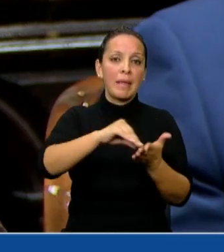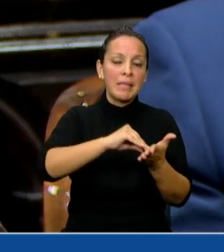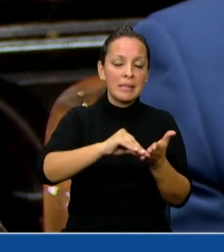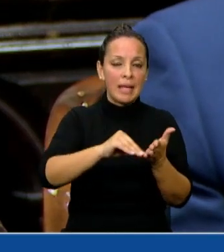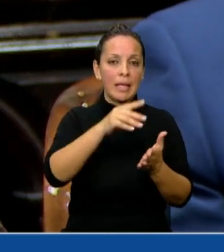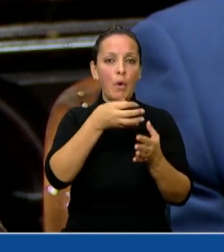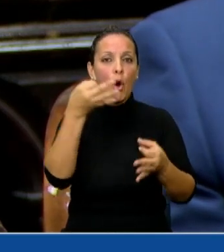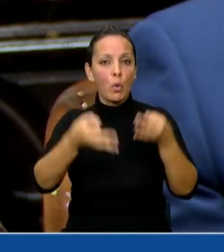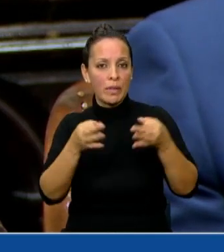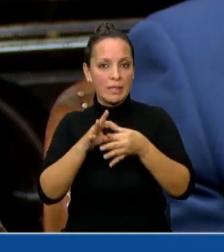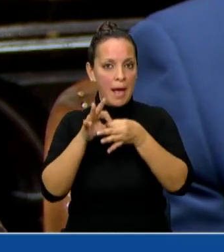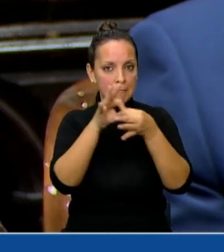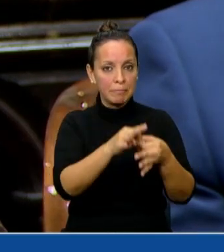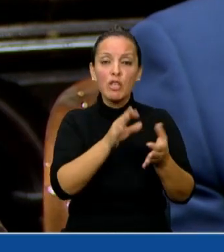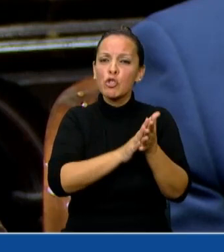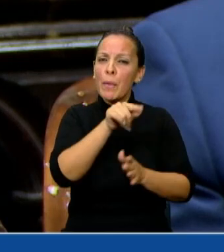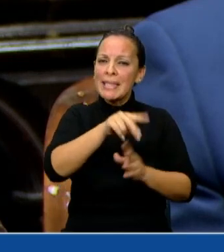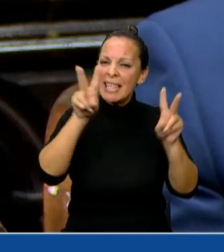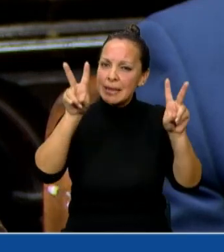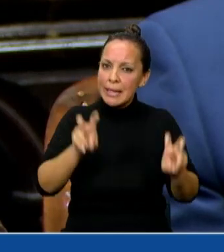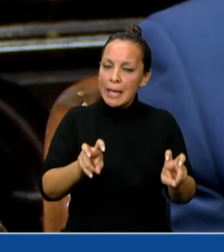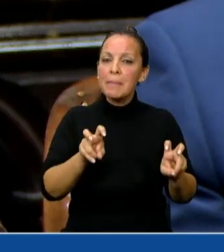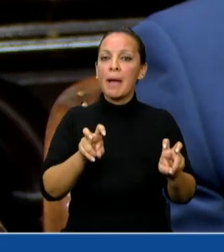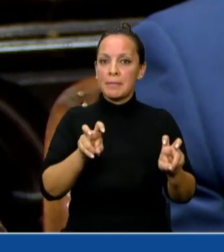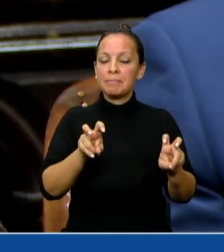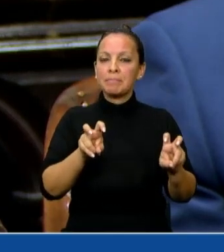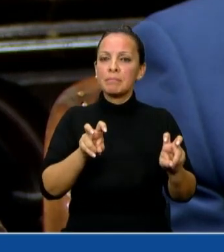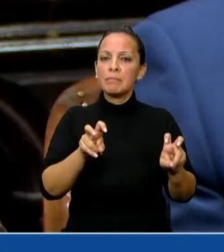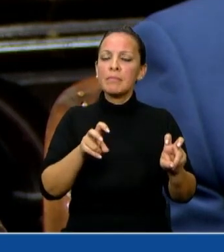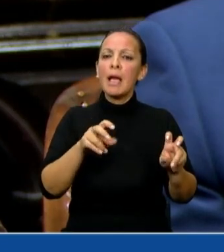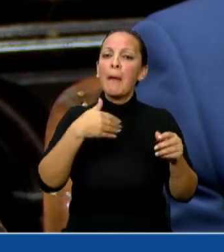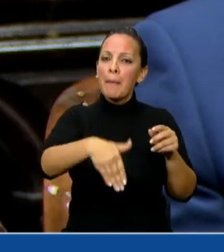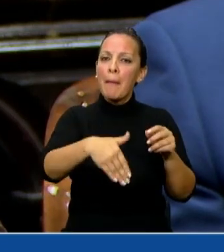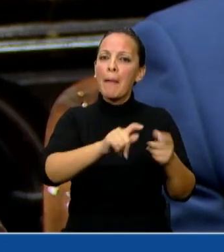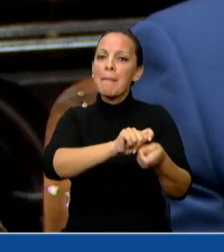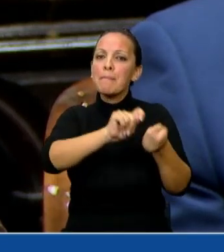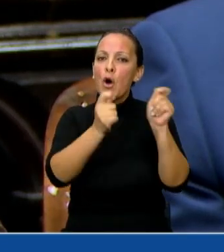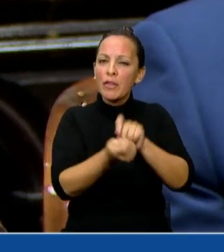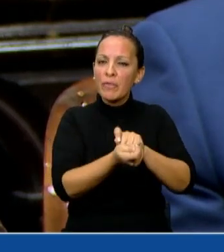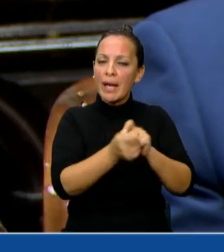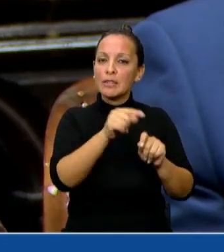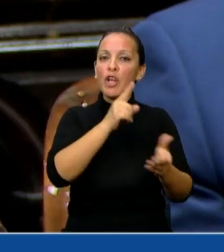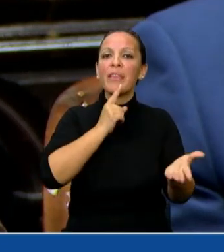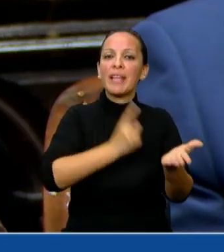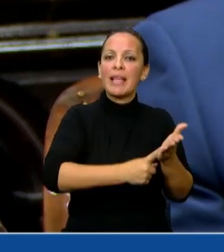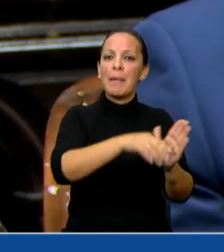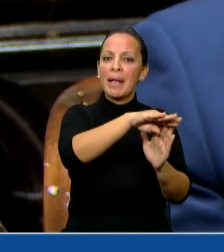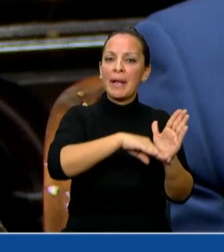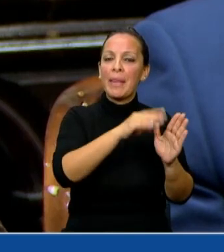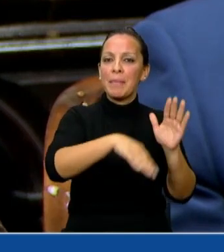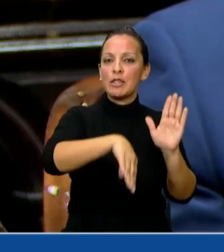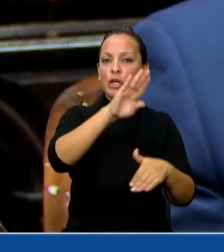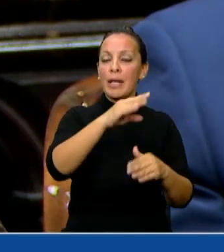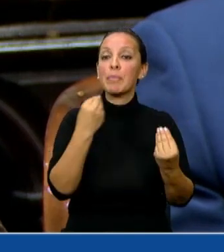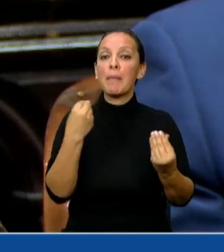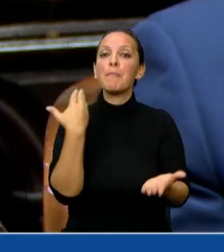judicial. Respecto a este punto, señora Presidente, vamos a hacer una modificación al dictamen de mayoría. Proponemos que el pago